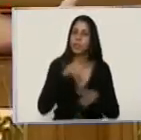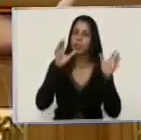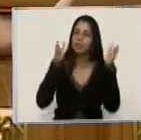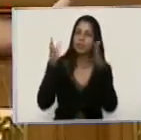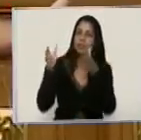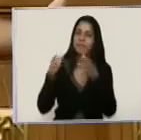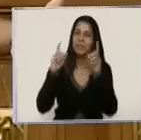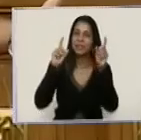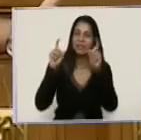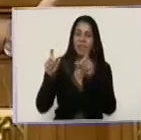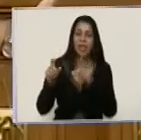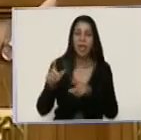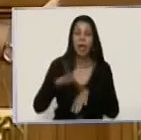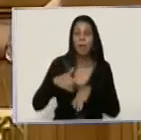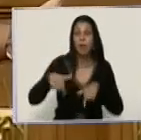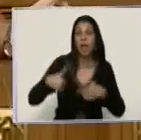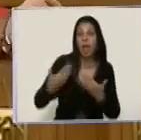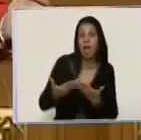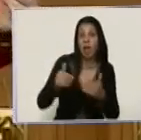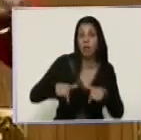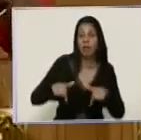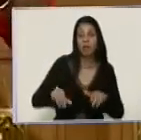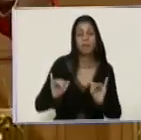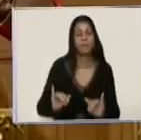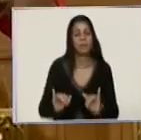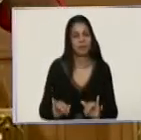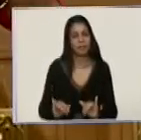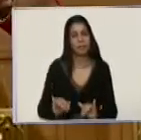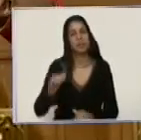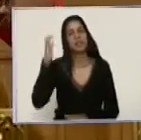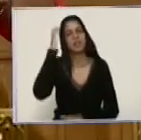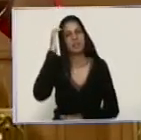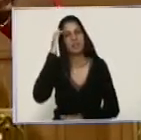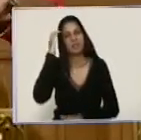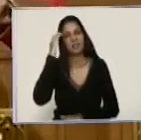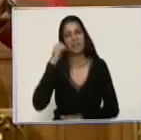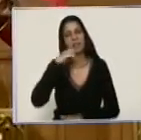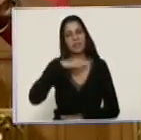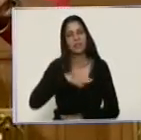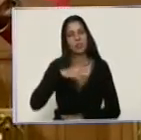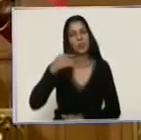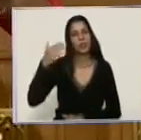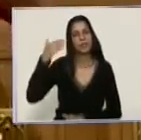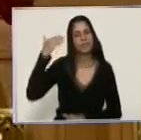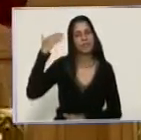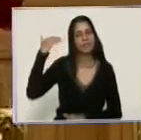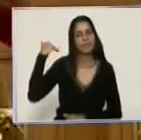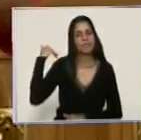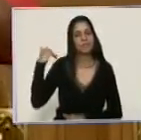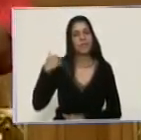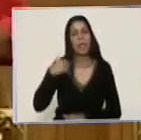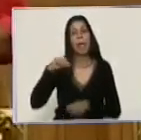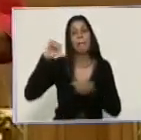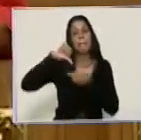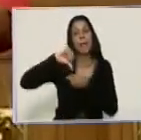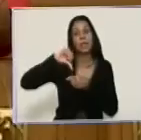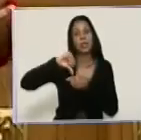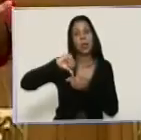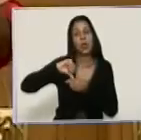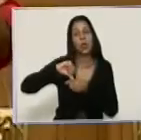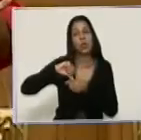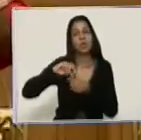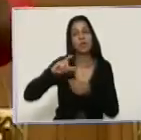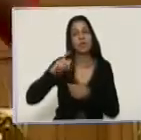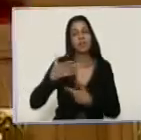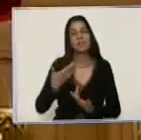mismo. Ellos sabían que hay un recurrente histórico. O sea, el petróleo, compañero, quiéralo